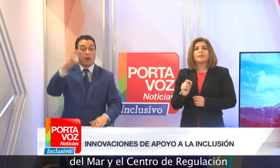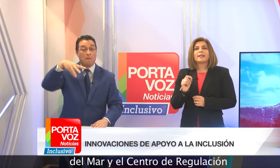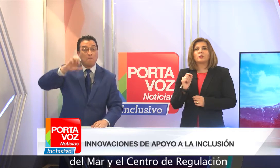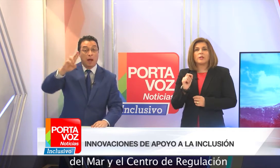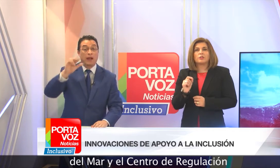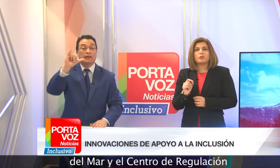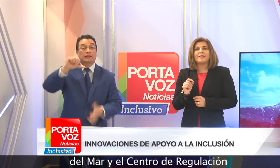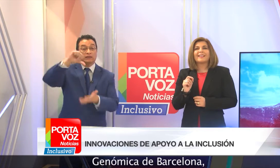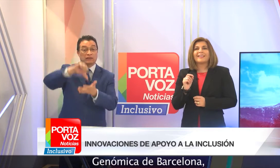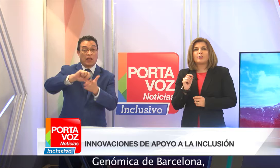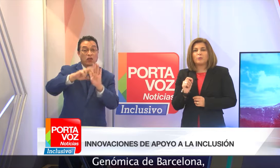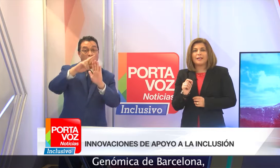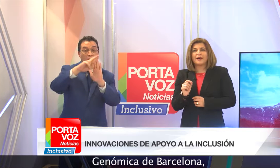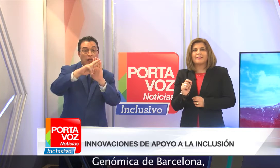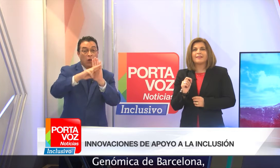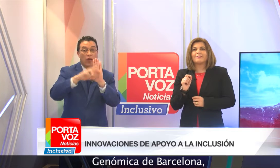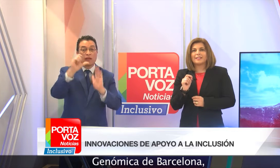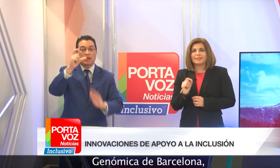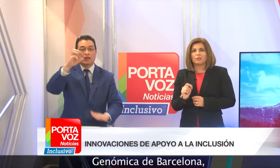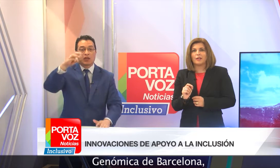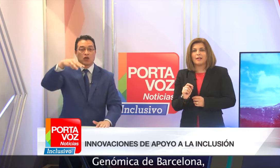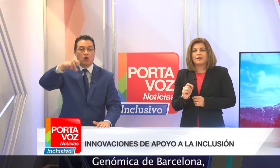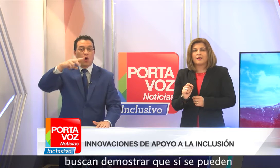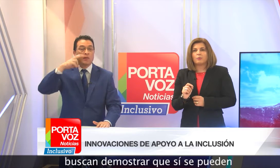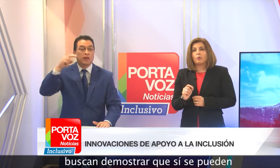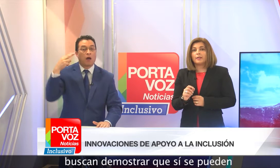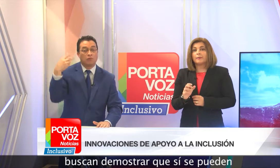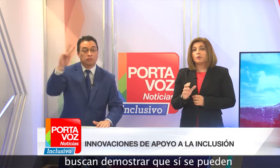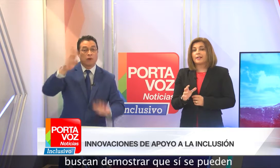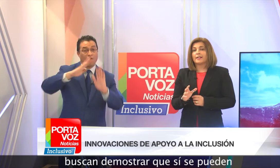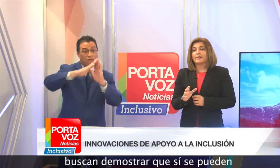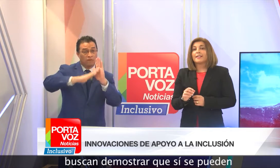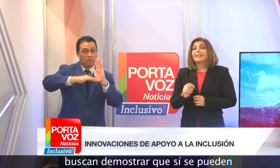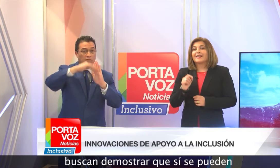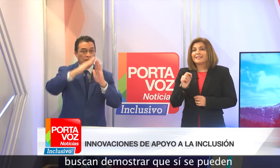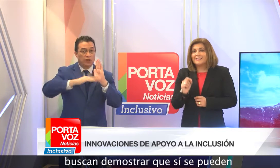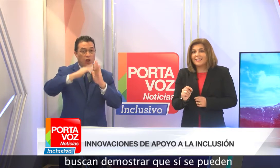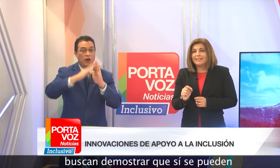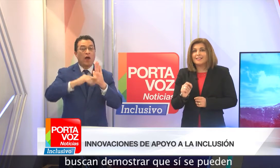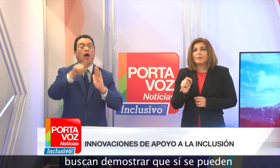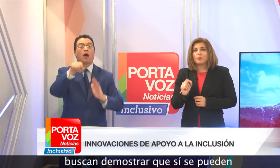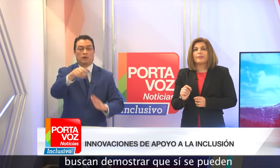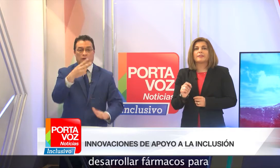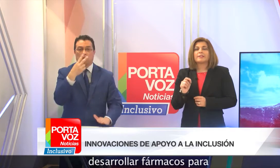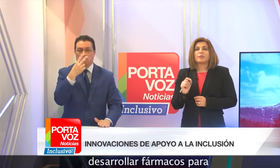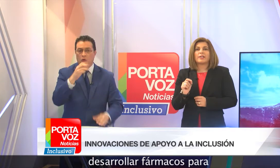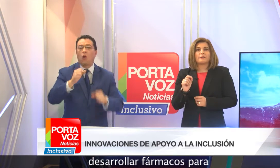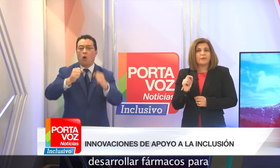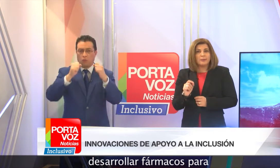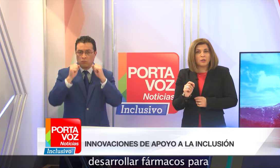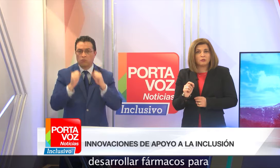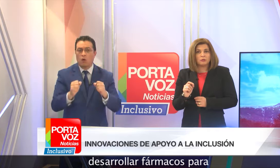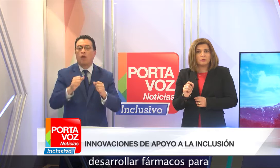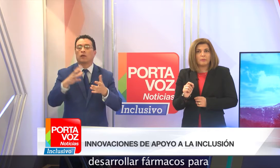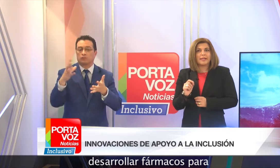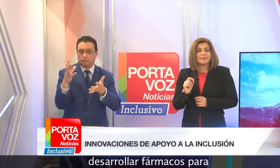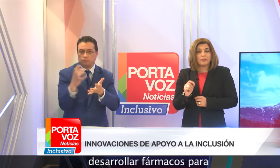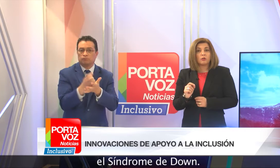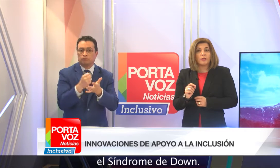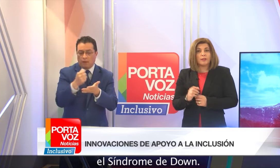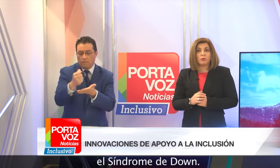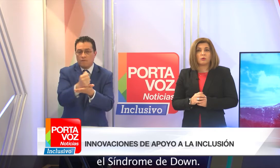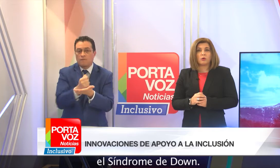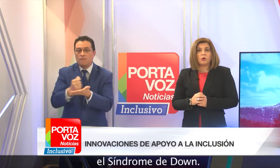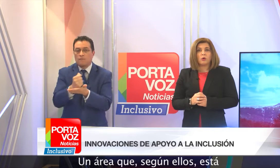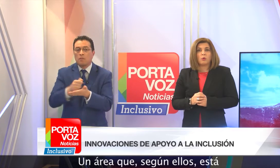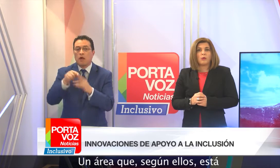Centro de Regulación Genómica de Barcelona buscan demostrar que sí se pueden desarrollar fármacos para el